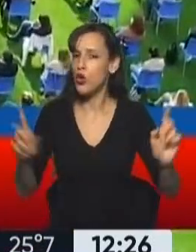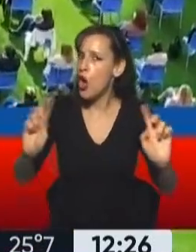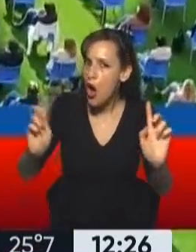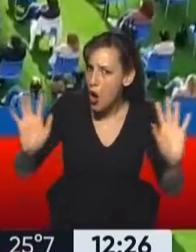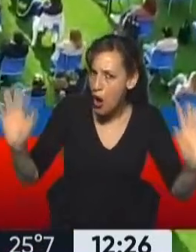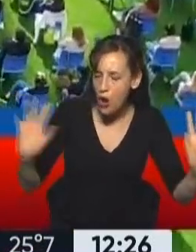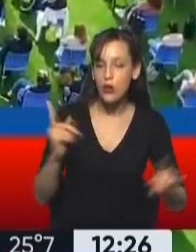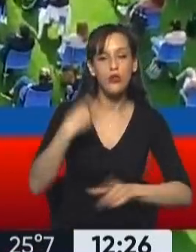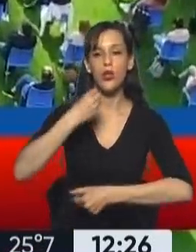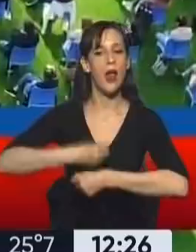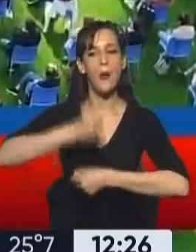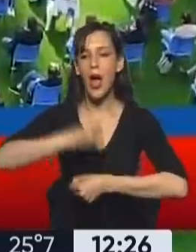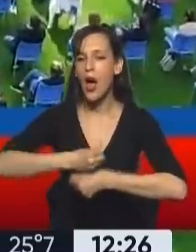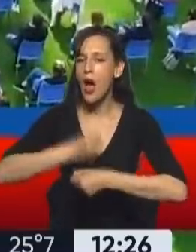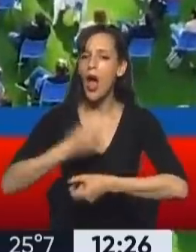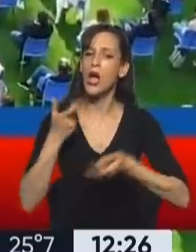convencimos, hablamos.